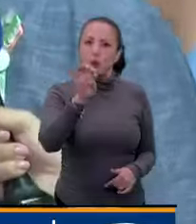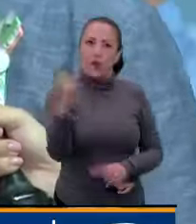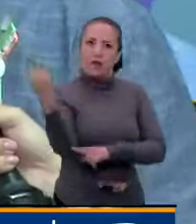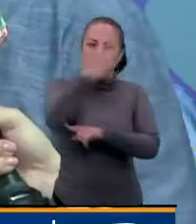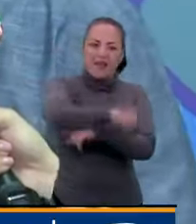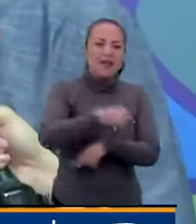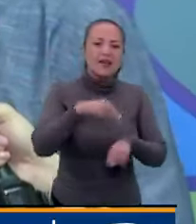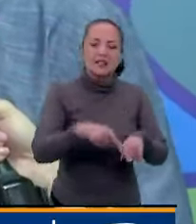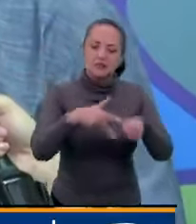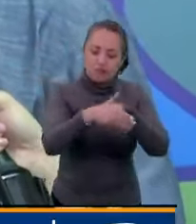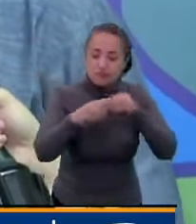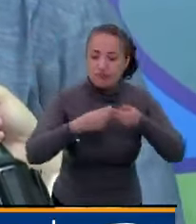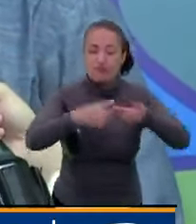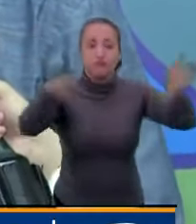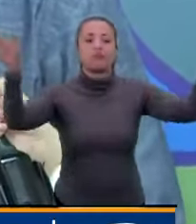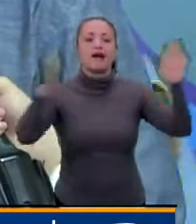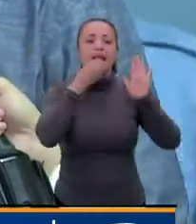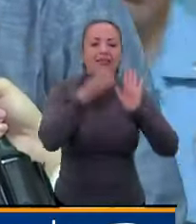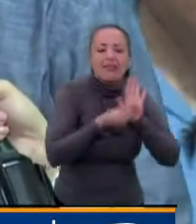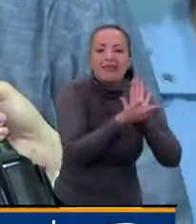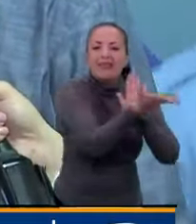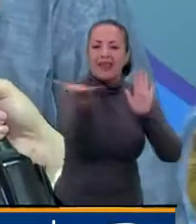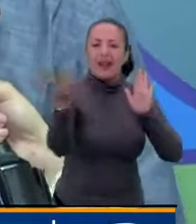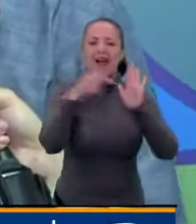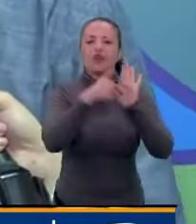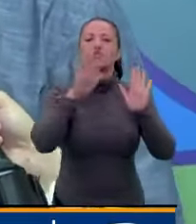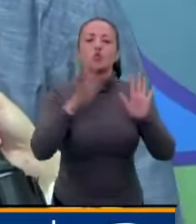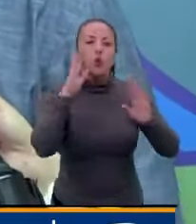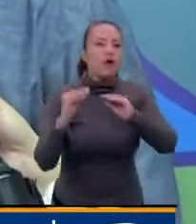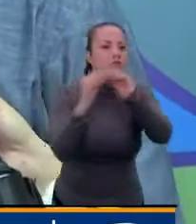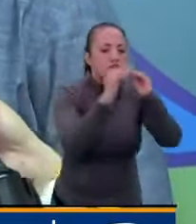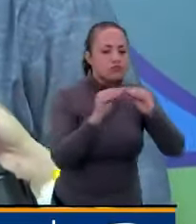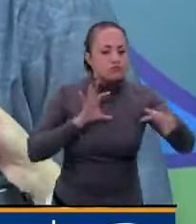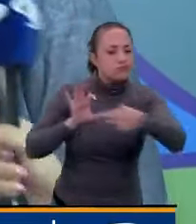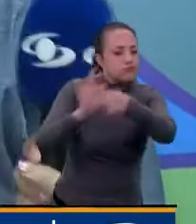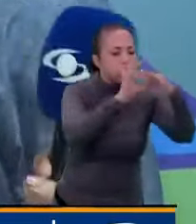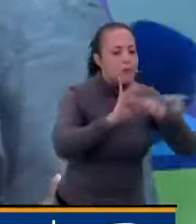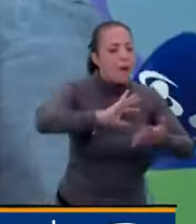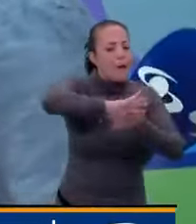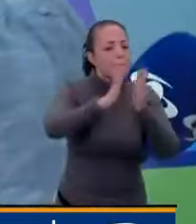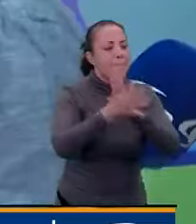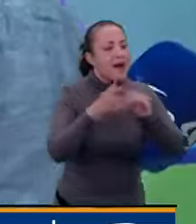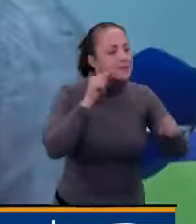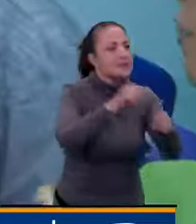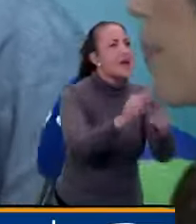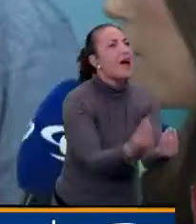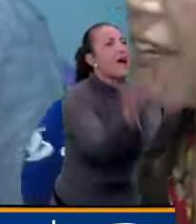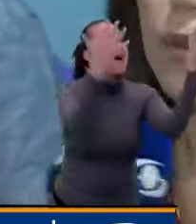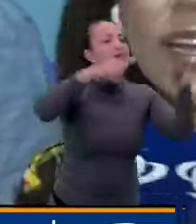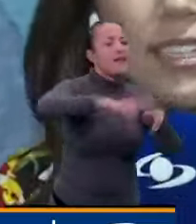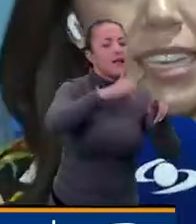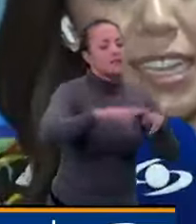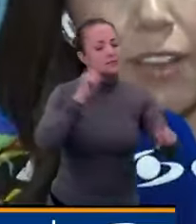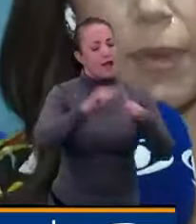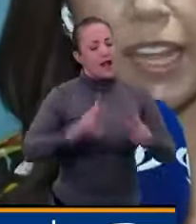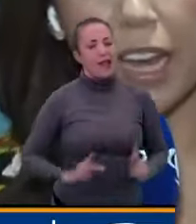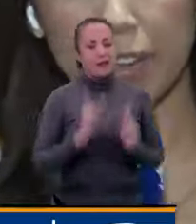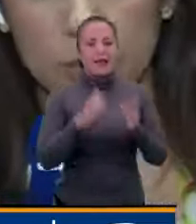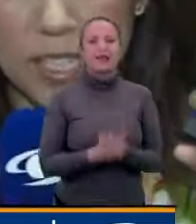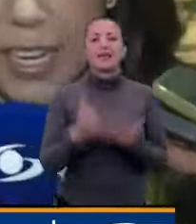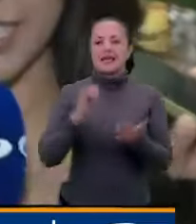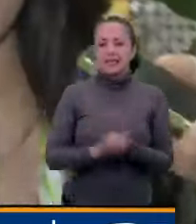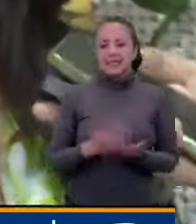lanzar la declaración y la coalición de paz con la naturaleza, un llamado por la vida. Gracias, canciller. Bienvenido, la